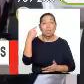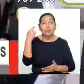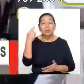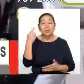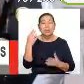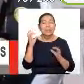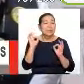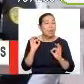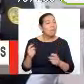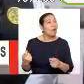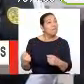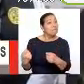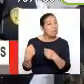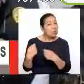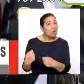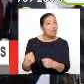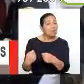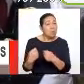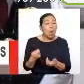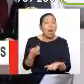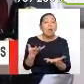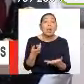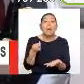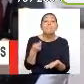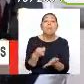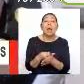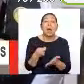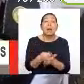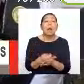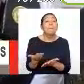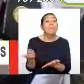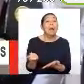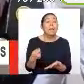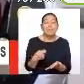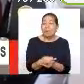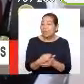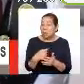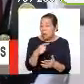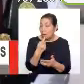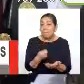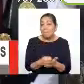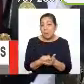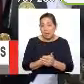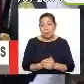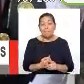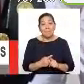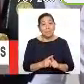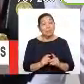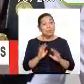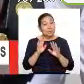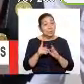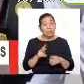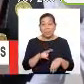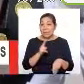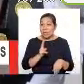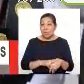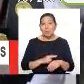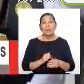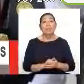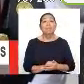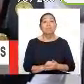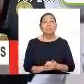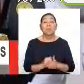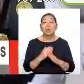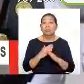acoso, digamos, por parte de estos extranjeros que piden cupos. Es una reacción natural, se